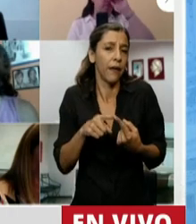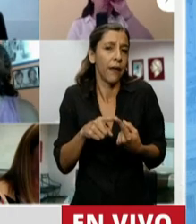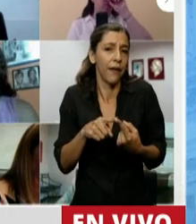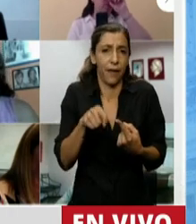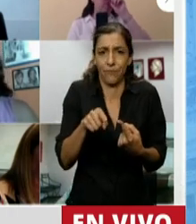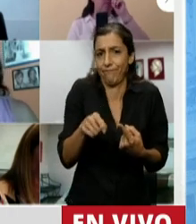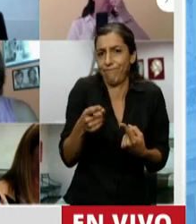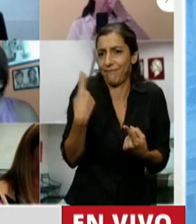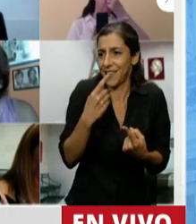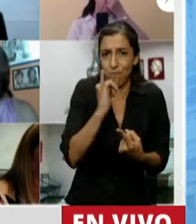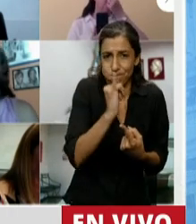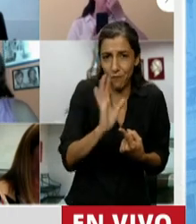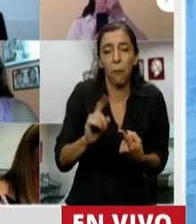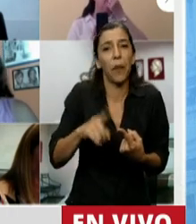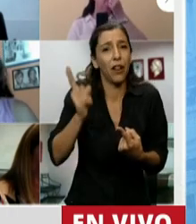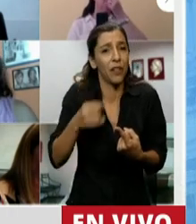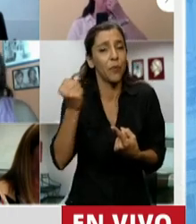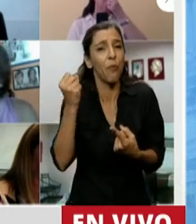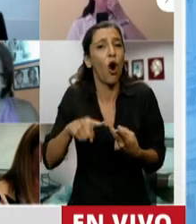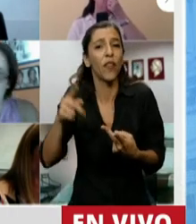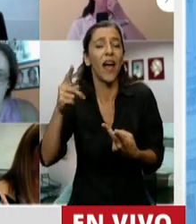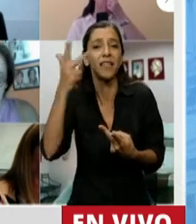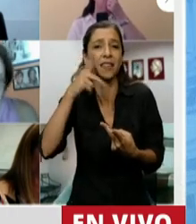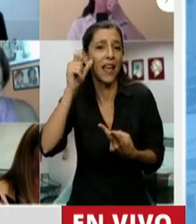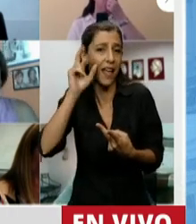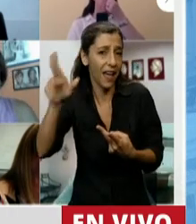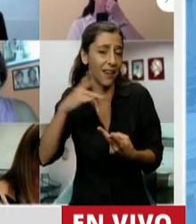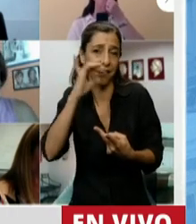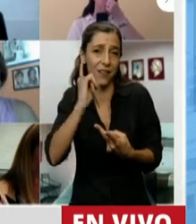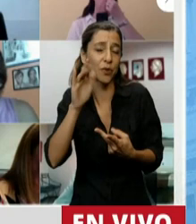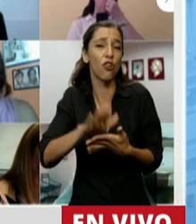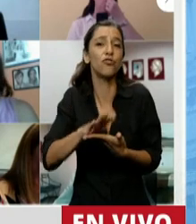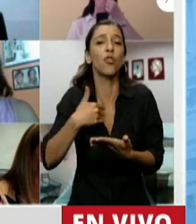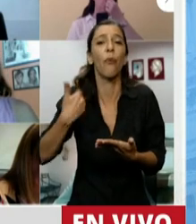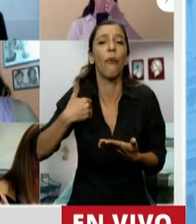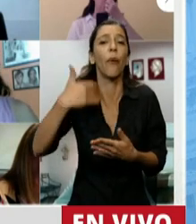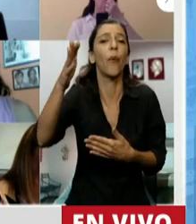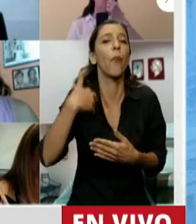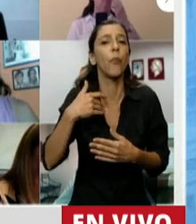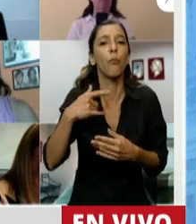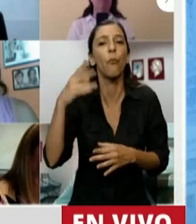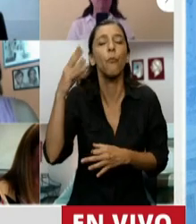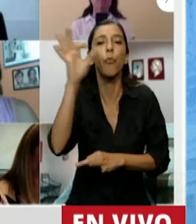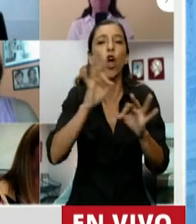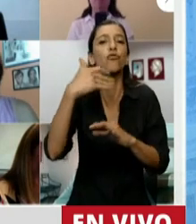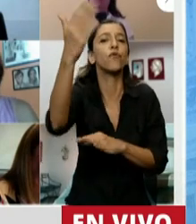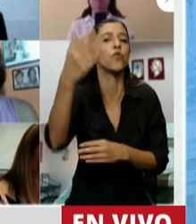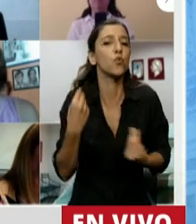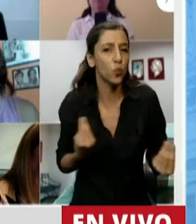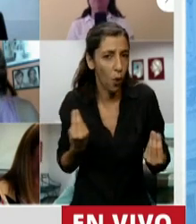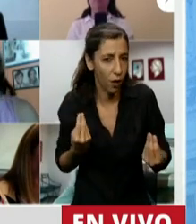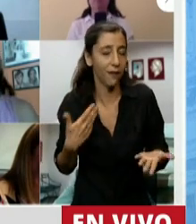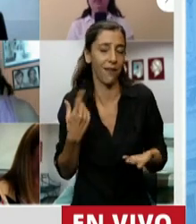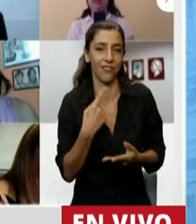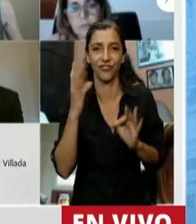manifestó el diputado Heller, el proyecto de país. Y basta con ver la experiencia histórica reciente para contrastar lo que ha ocurrido con el país en general